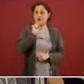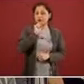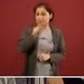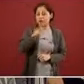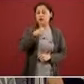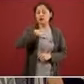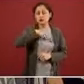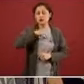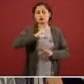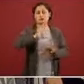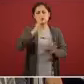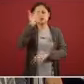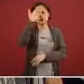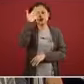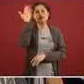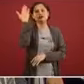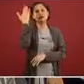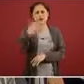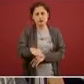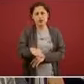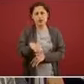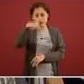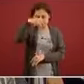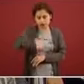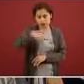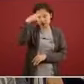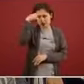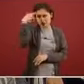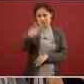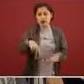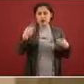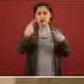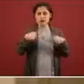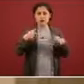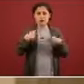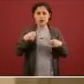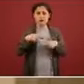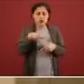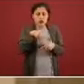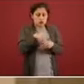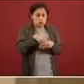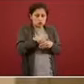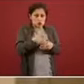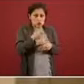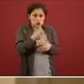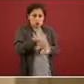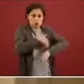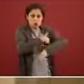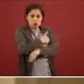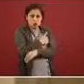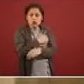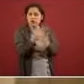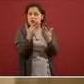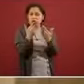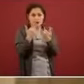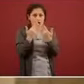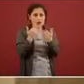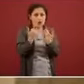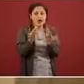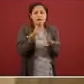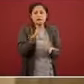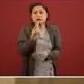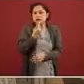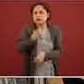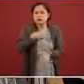población vive al día, no tiene capacidad de ahorro porque tenemos un país con una